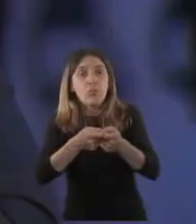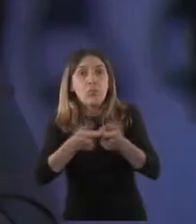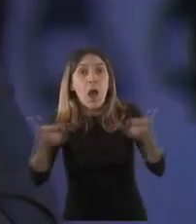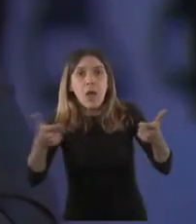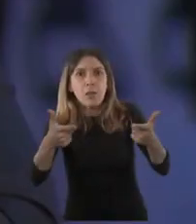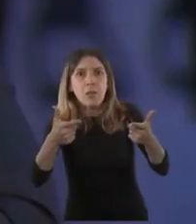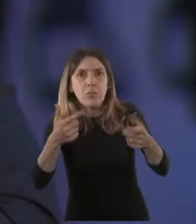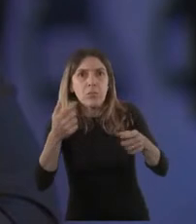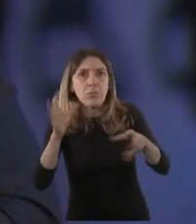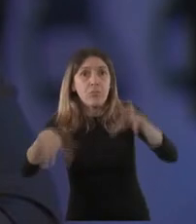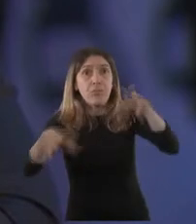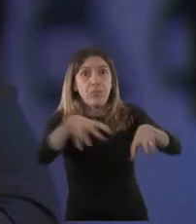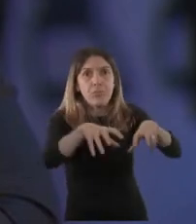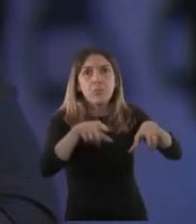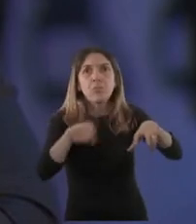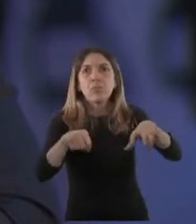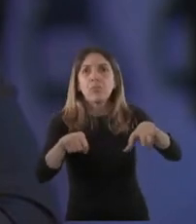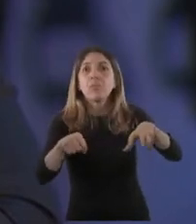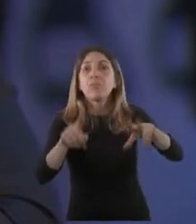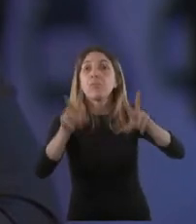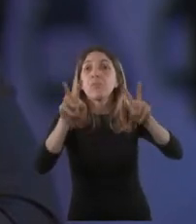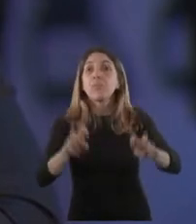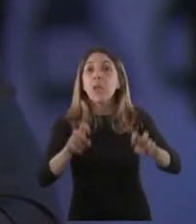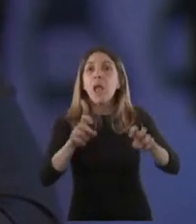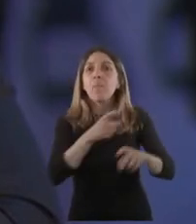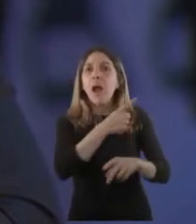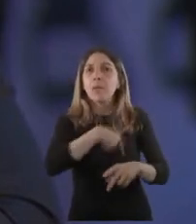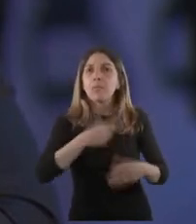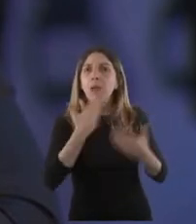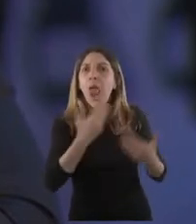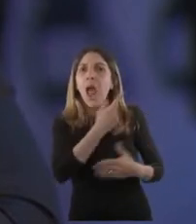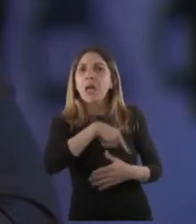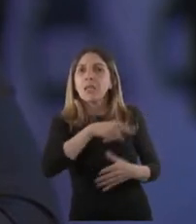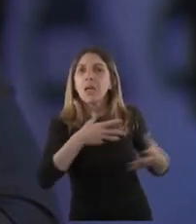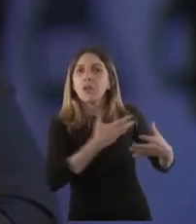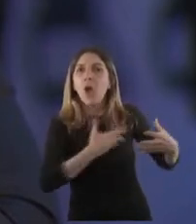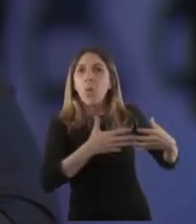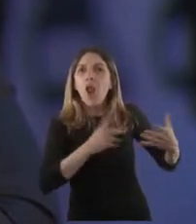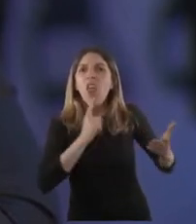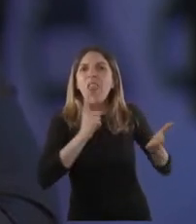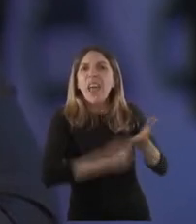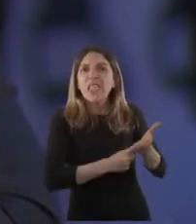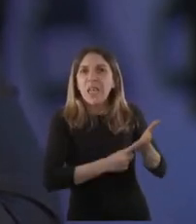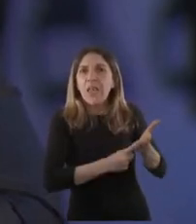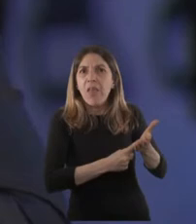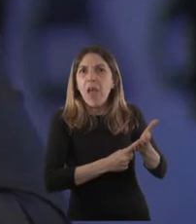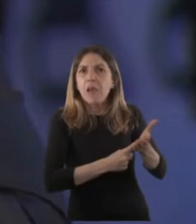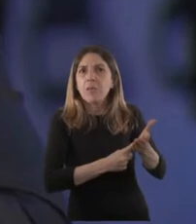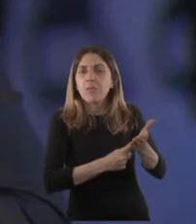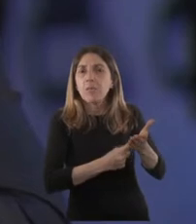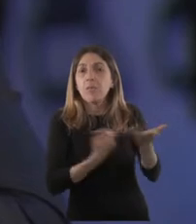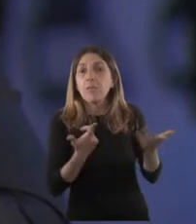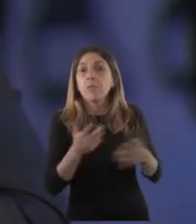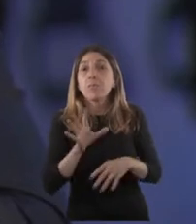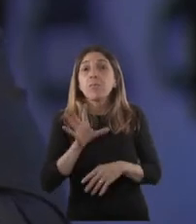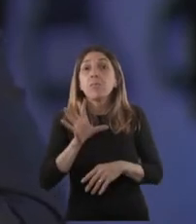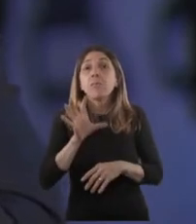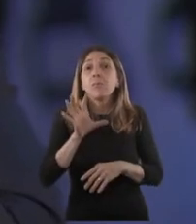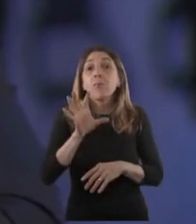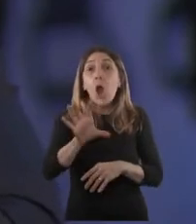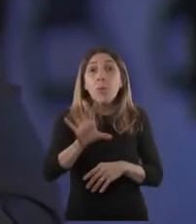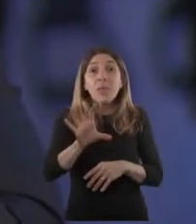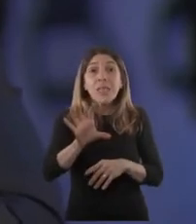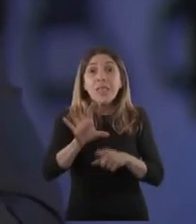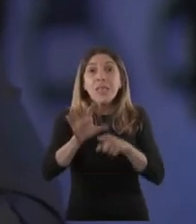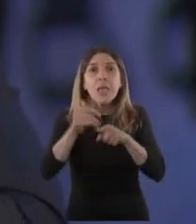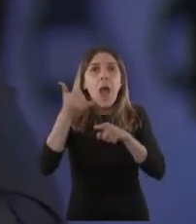y que le haya permitido, con la aplicación de esas decisiones, ser hoy la provincia que tiene los